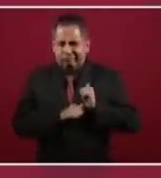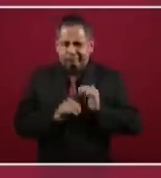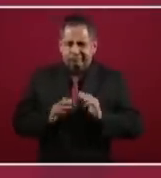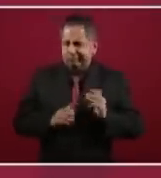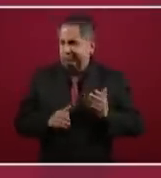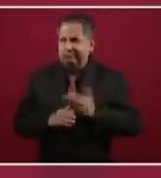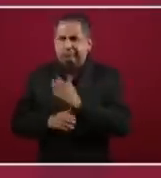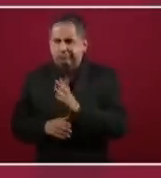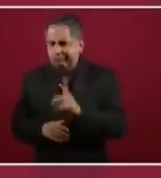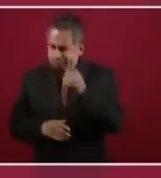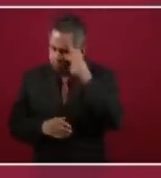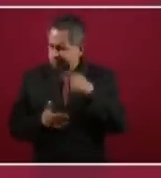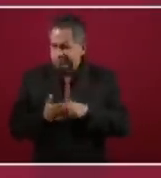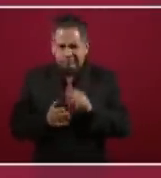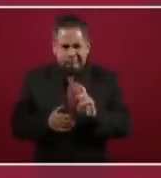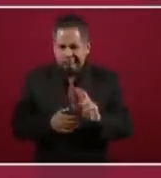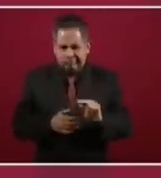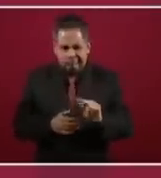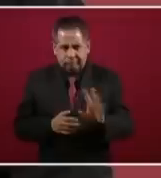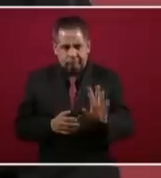la versión que